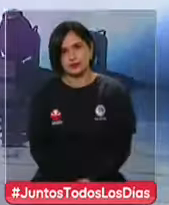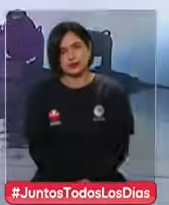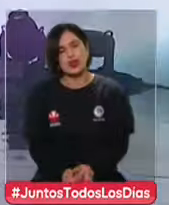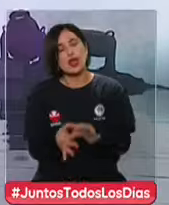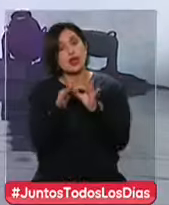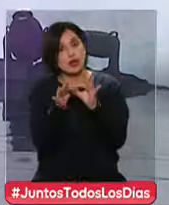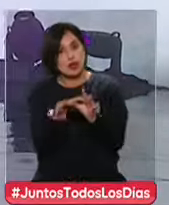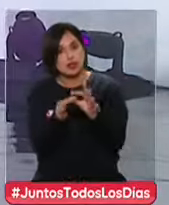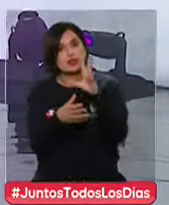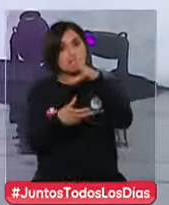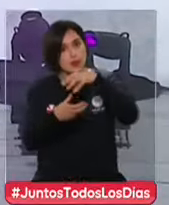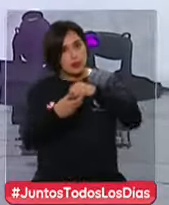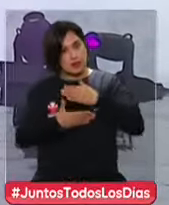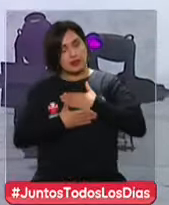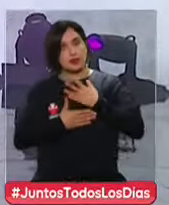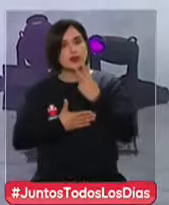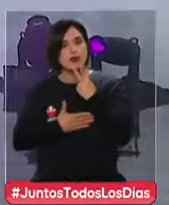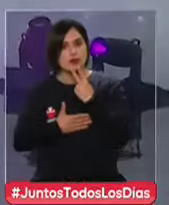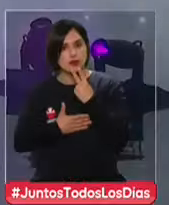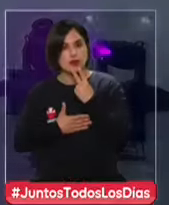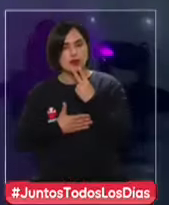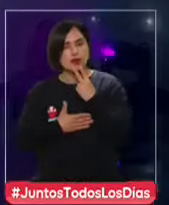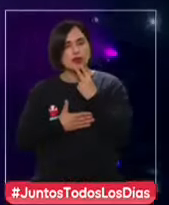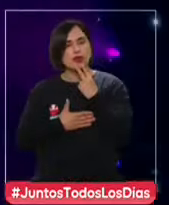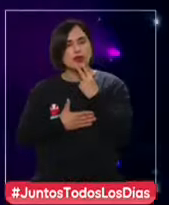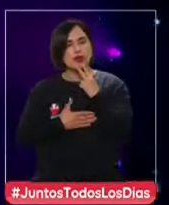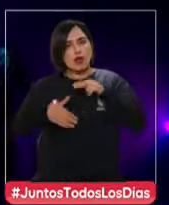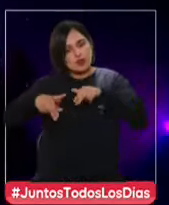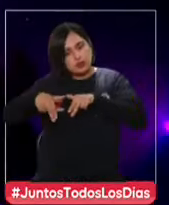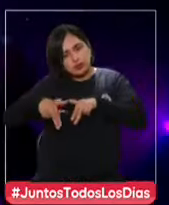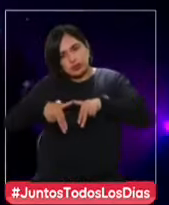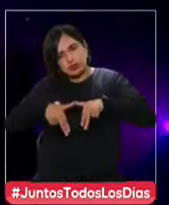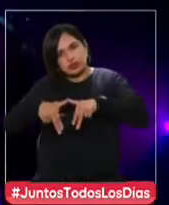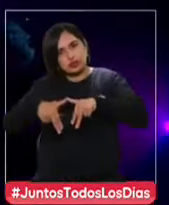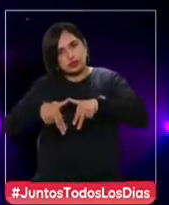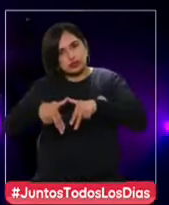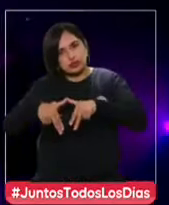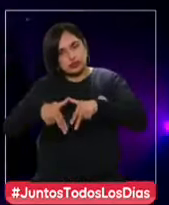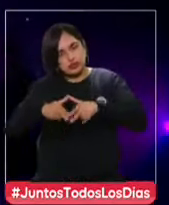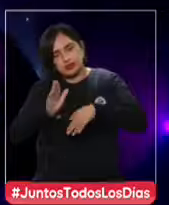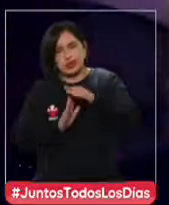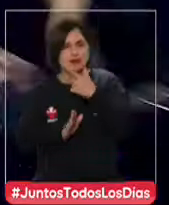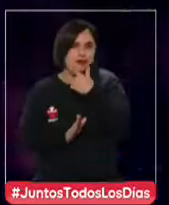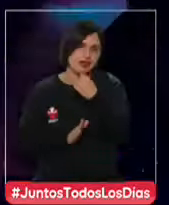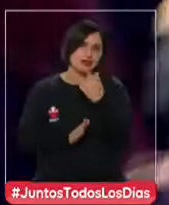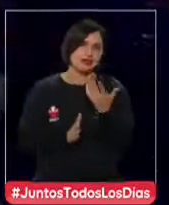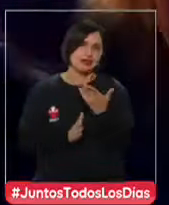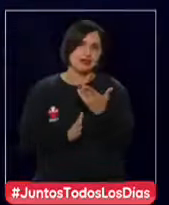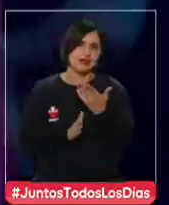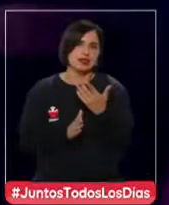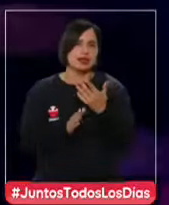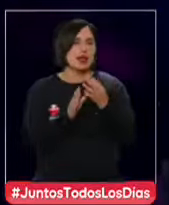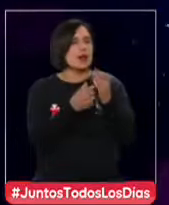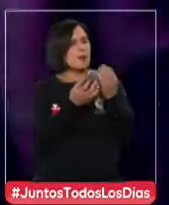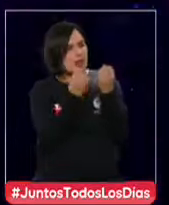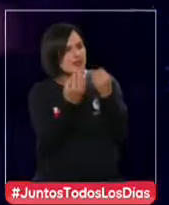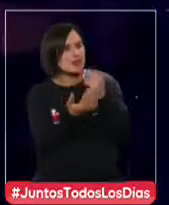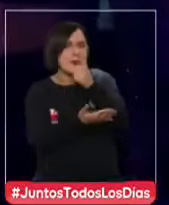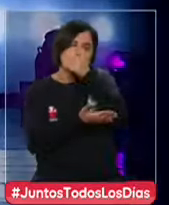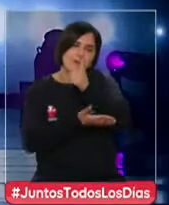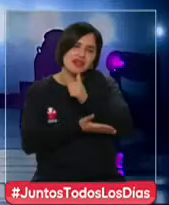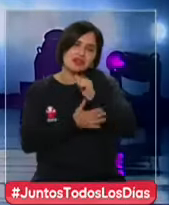Gracias por ser parte de mi vida y de poder caminar de tu mano y hacer mi camino un poco más fácil. Tú me has enseñado a tener paciencia, a